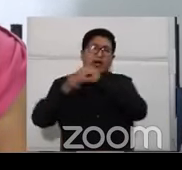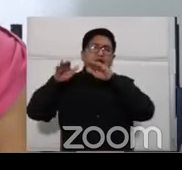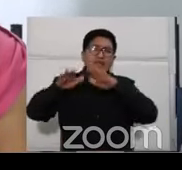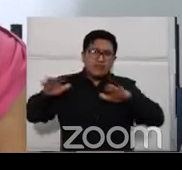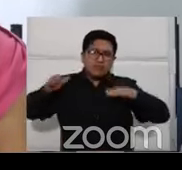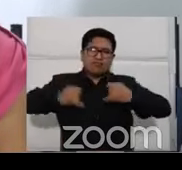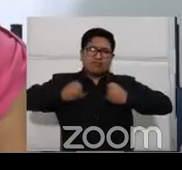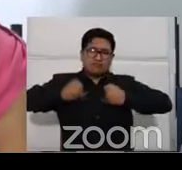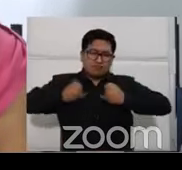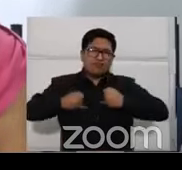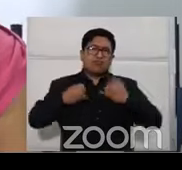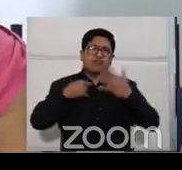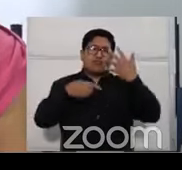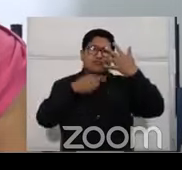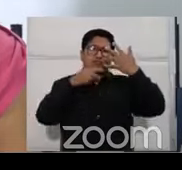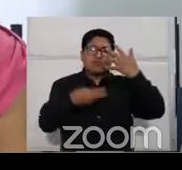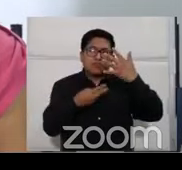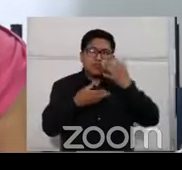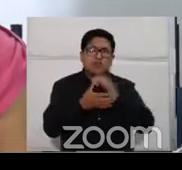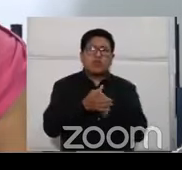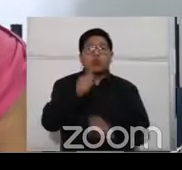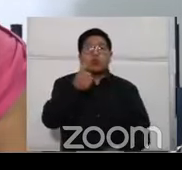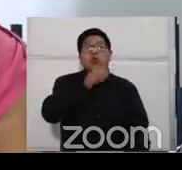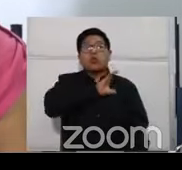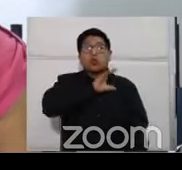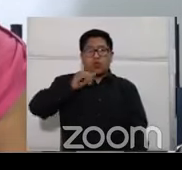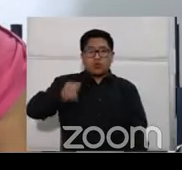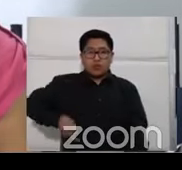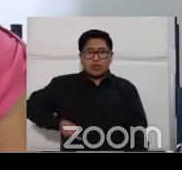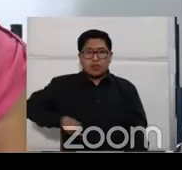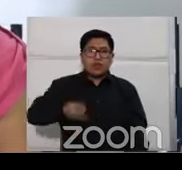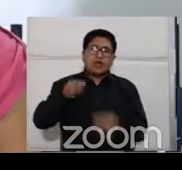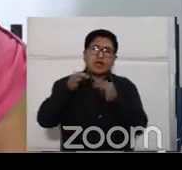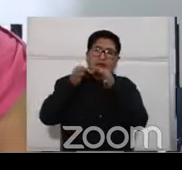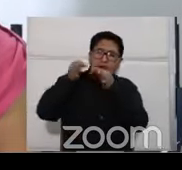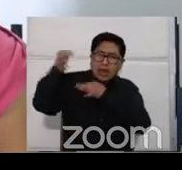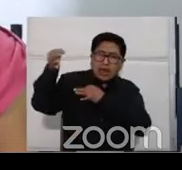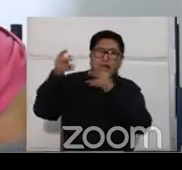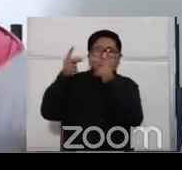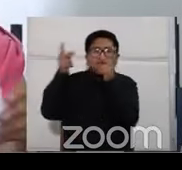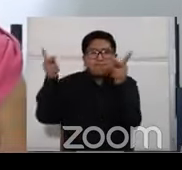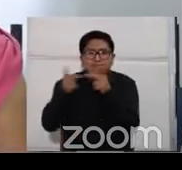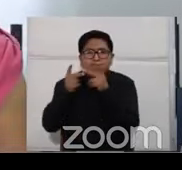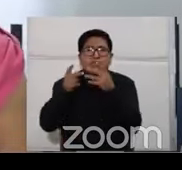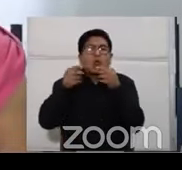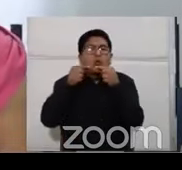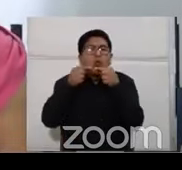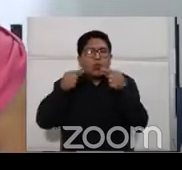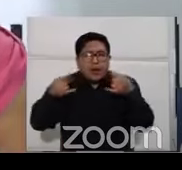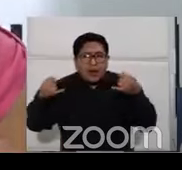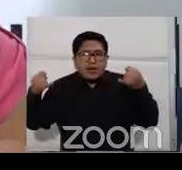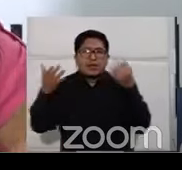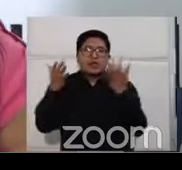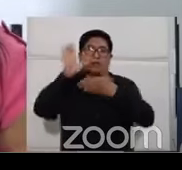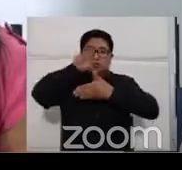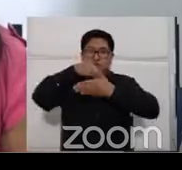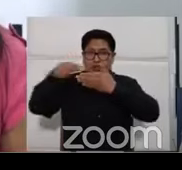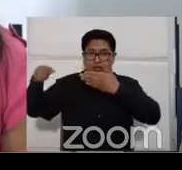de la juventud de villa vaca guzmán y el consejo de capitanes guaranís de chuquisaca así como a